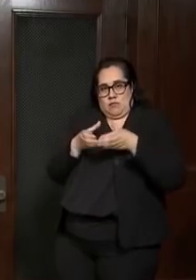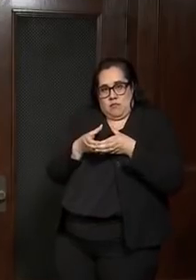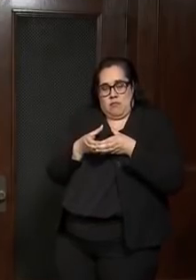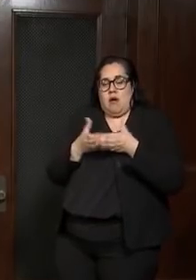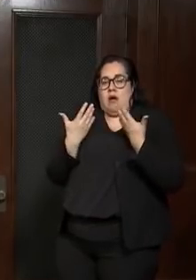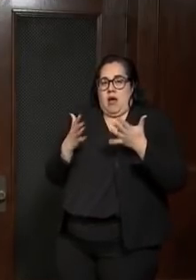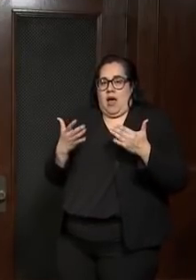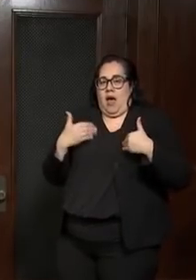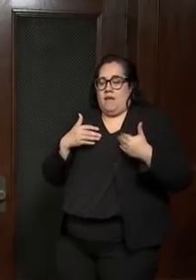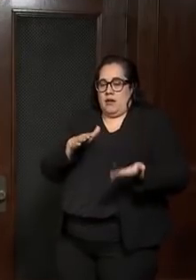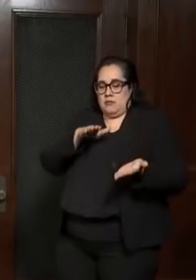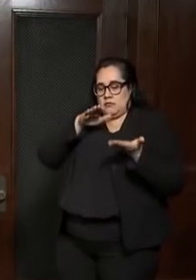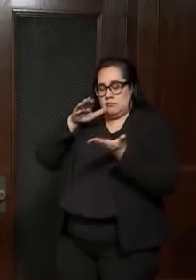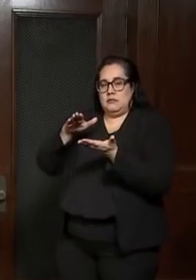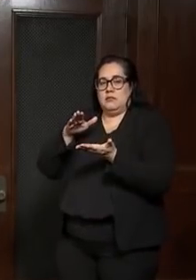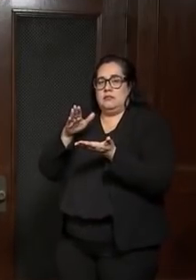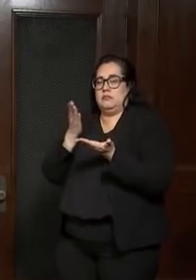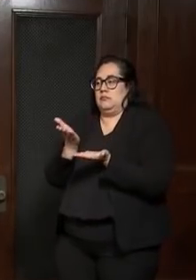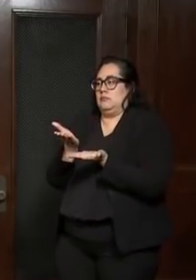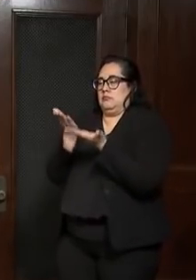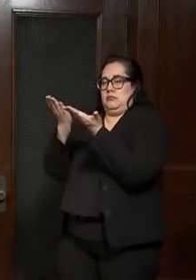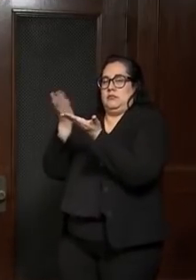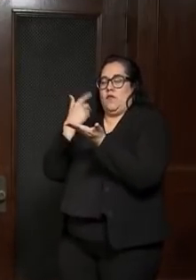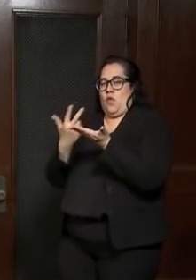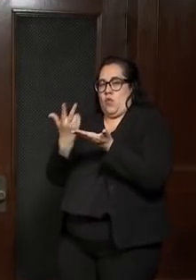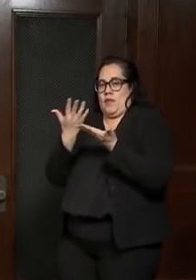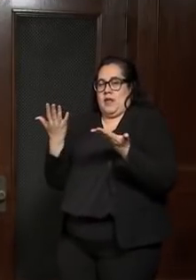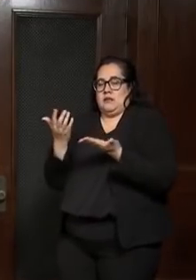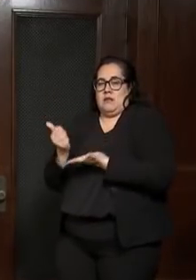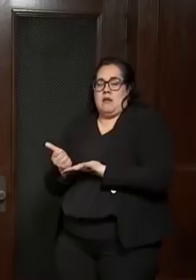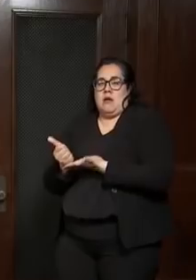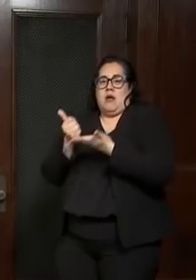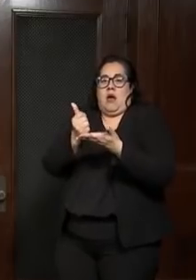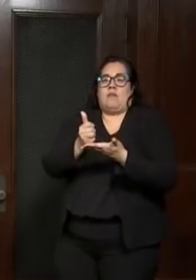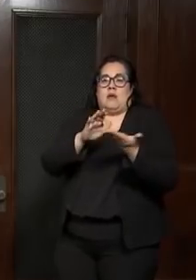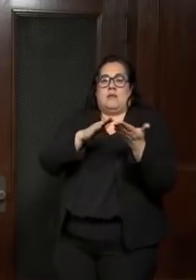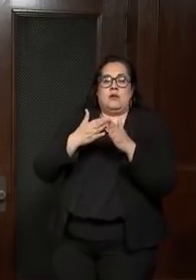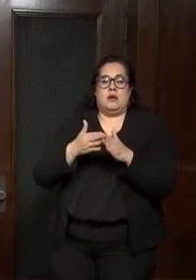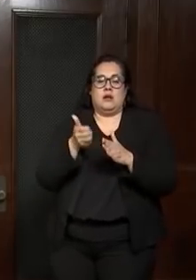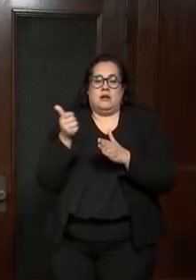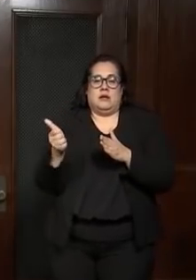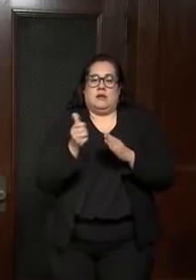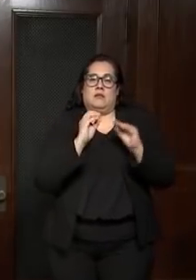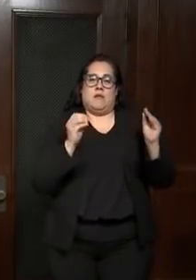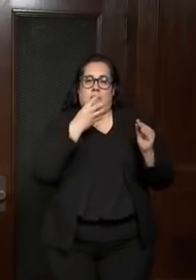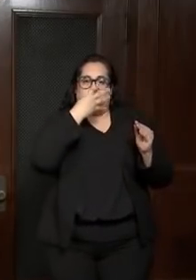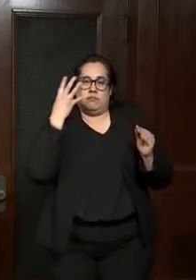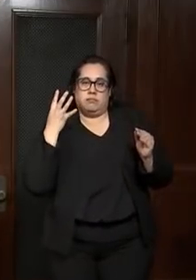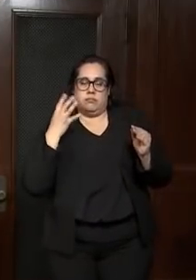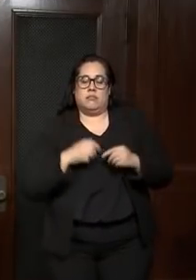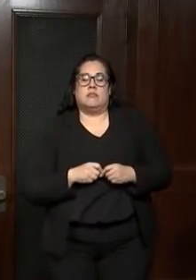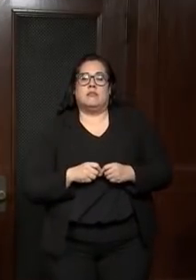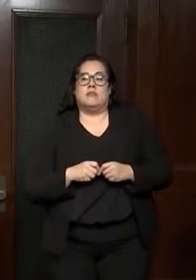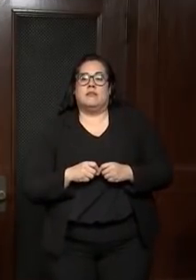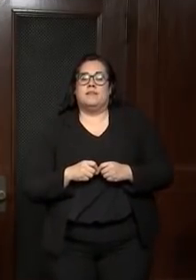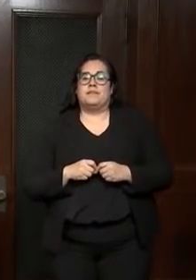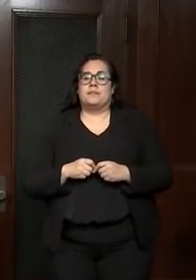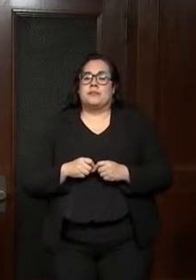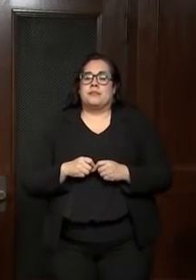un paquete de 3 cosas para ayudar la comunidad indocumentada.